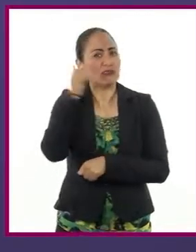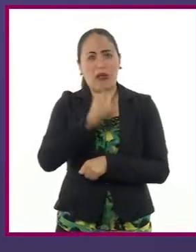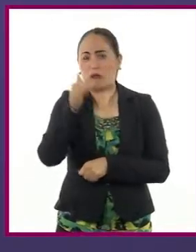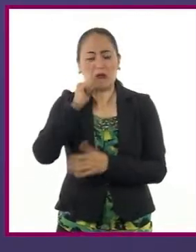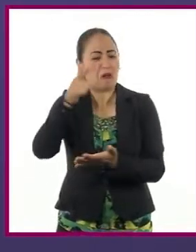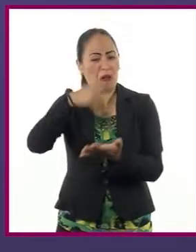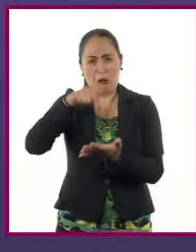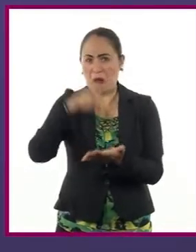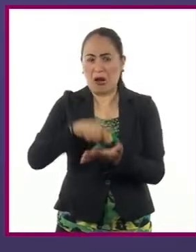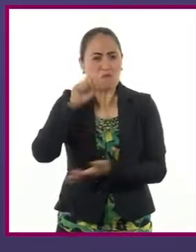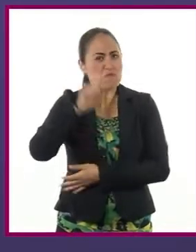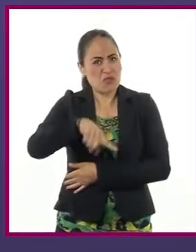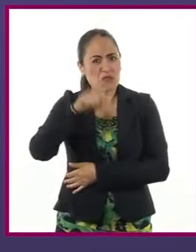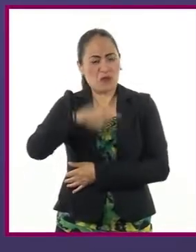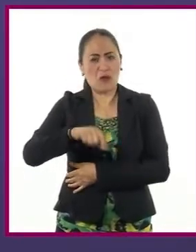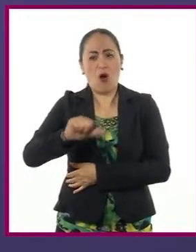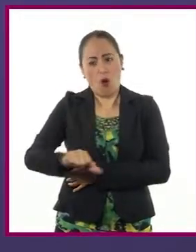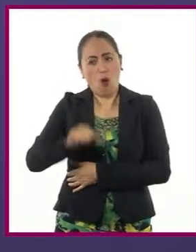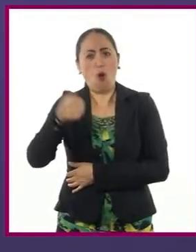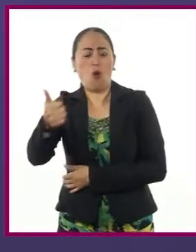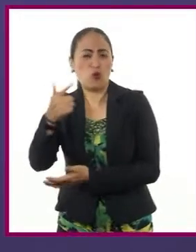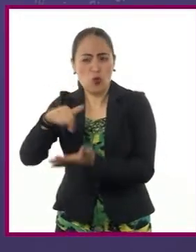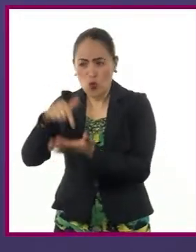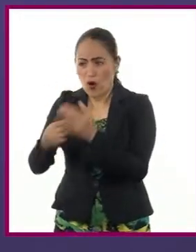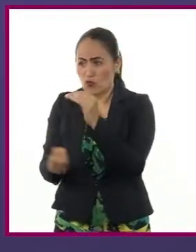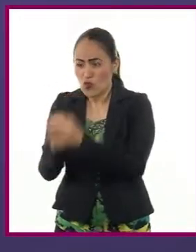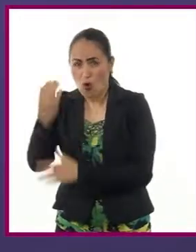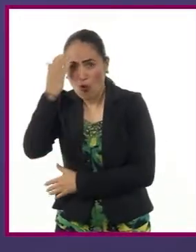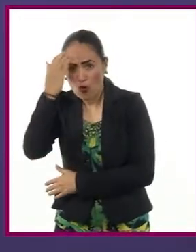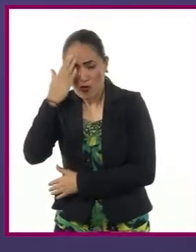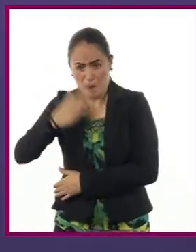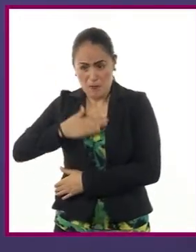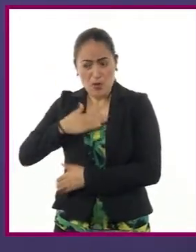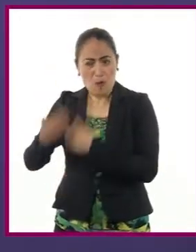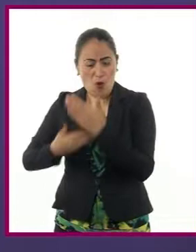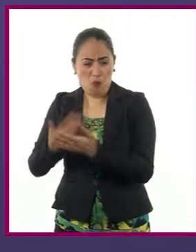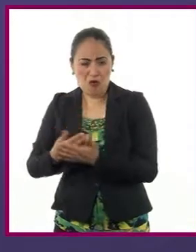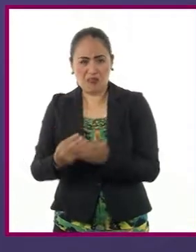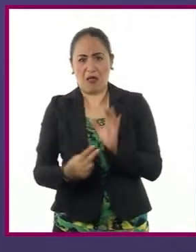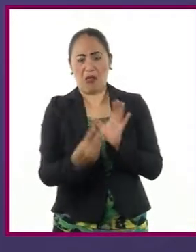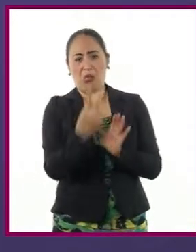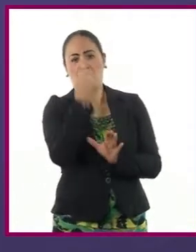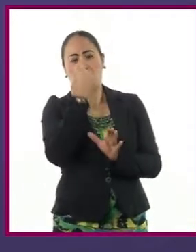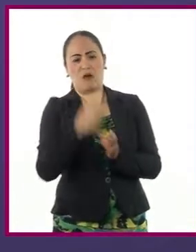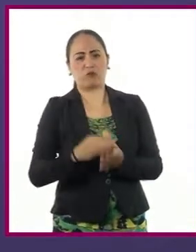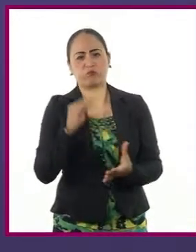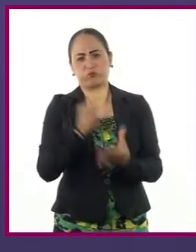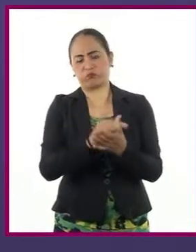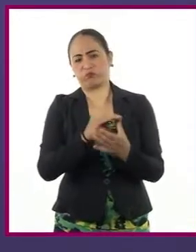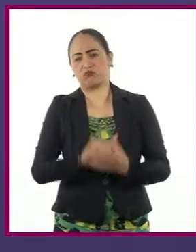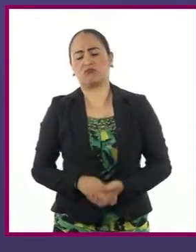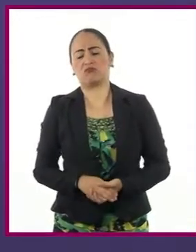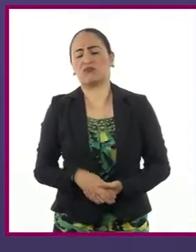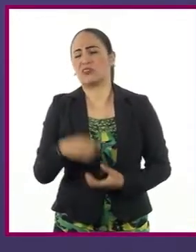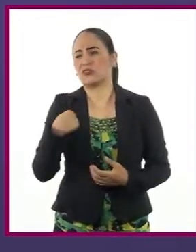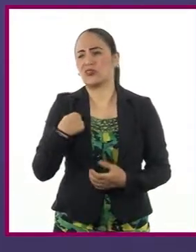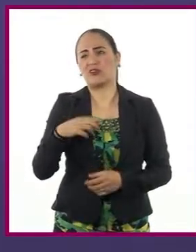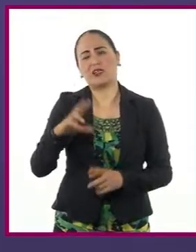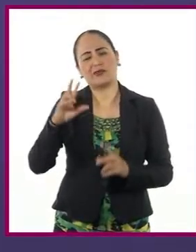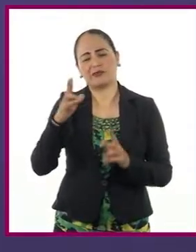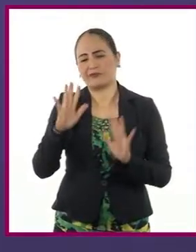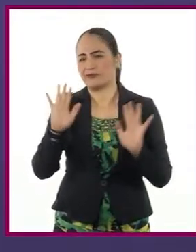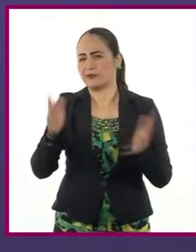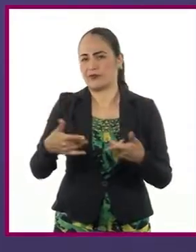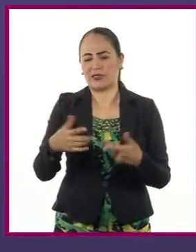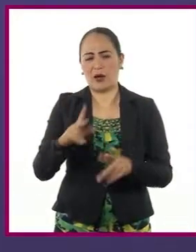y no aceptan mis propuestas de conocer otras cosas. Después de discutir un rato, siempre acabo cediendo para no pelear, pero